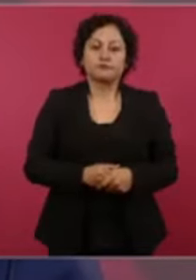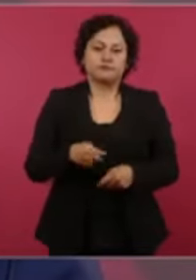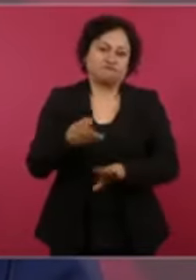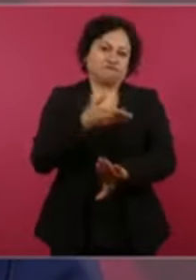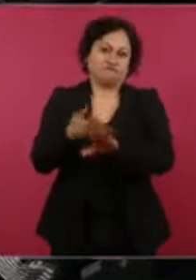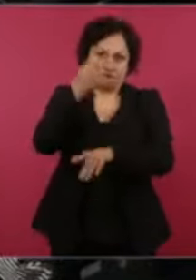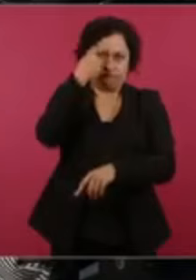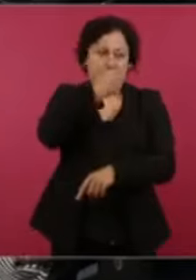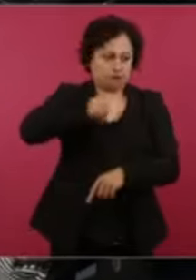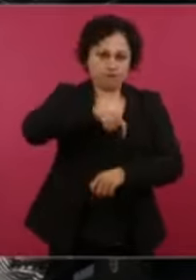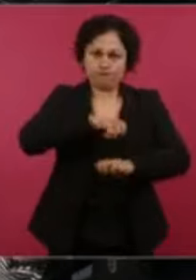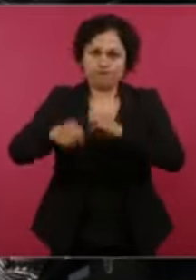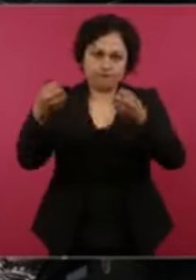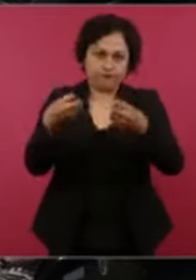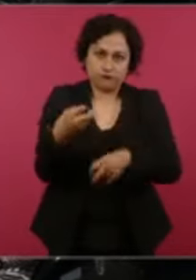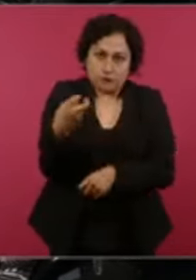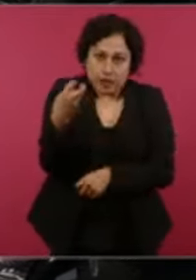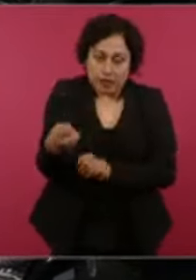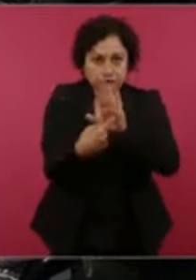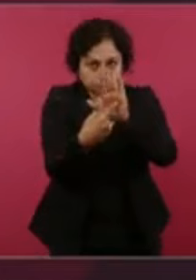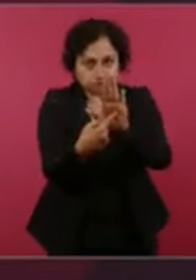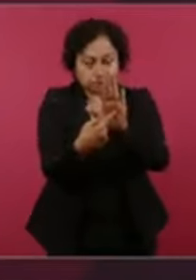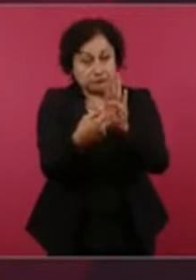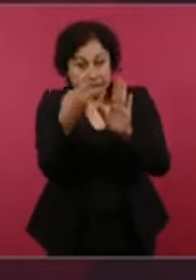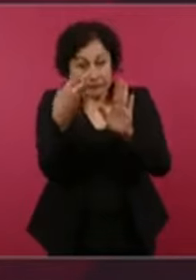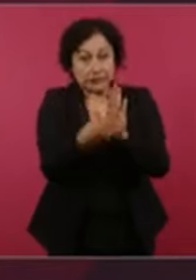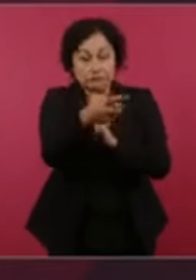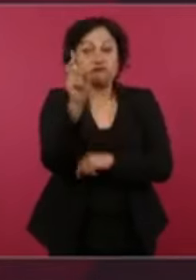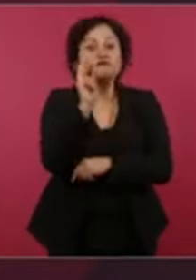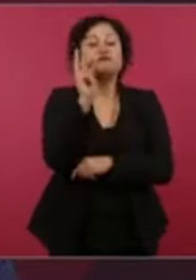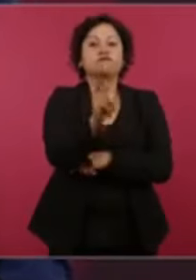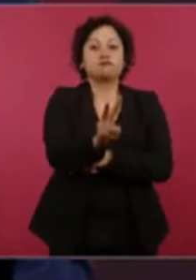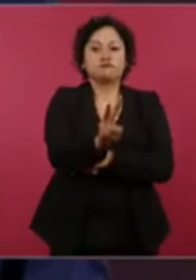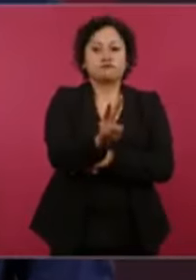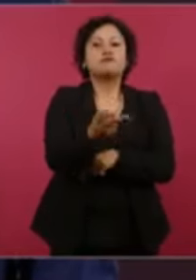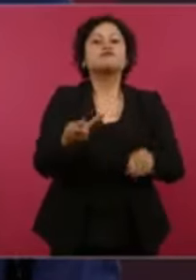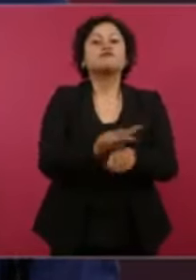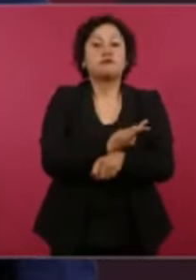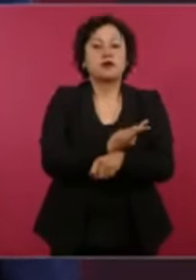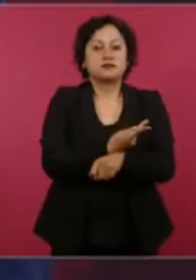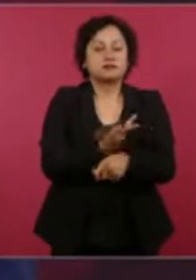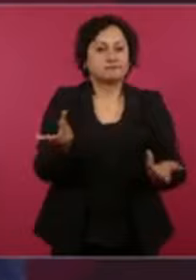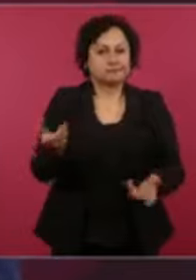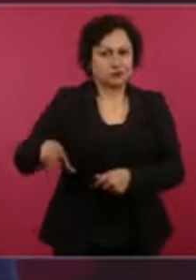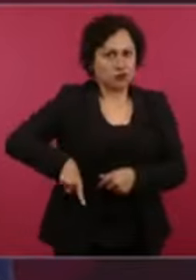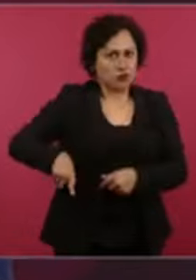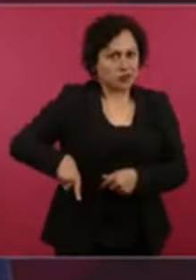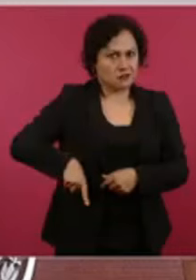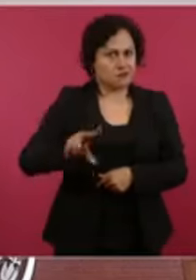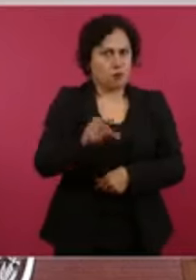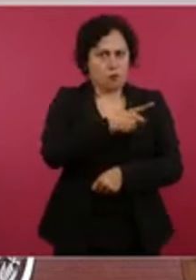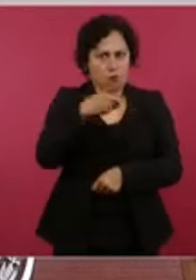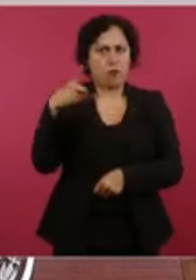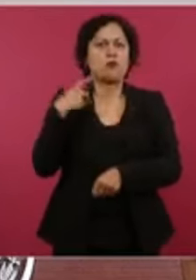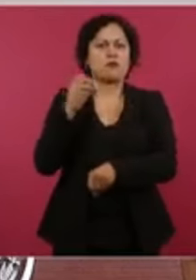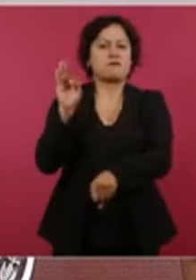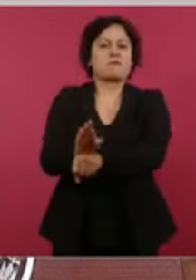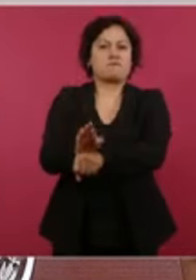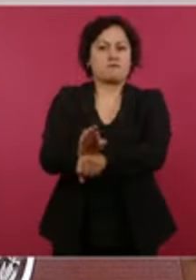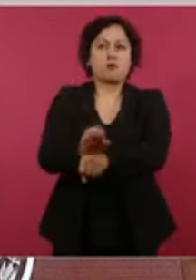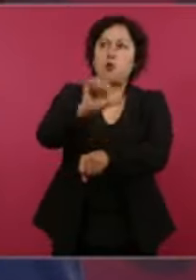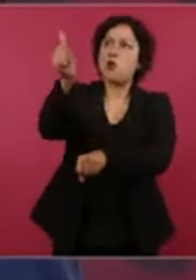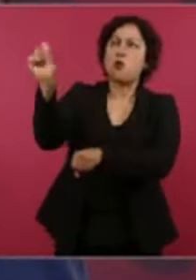embajada. Y eso no lo hace un gobierno si no siente que tiene respaldo